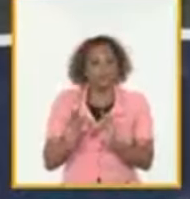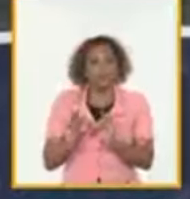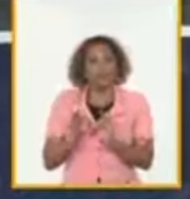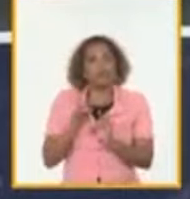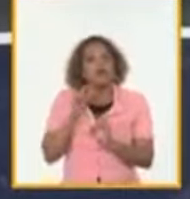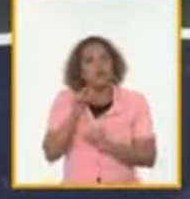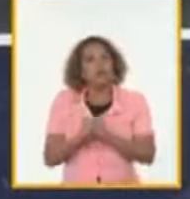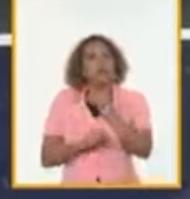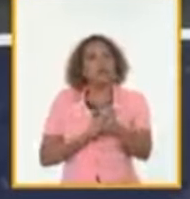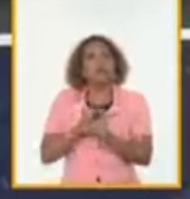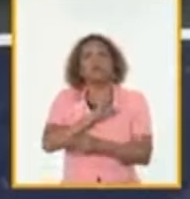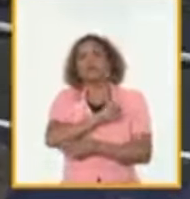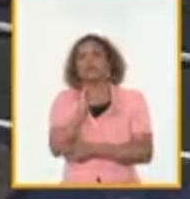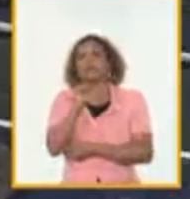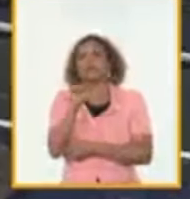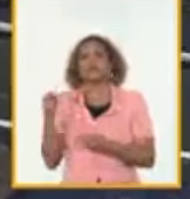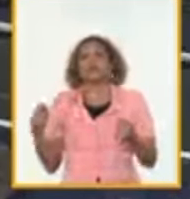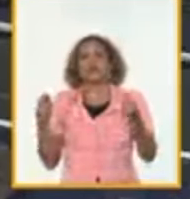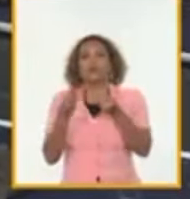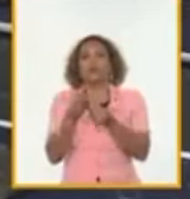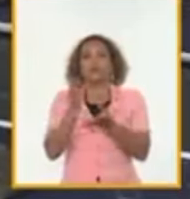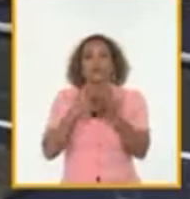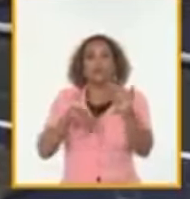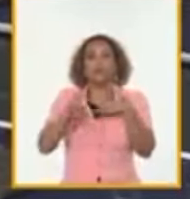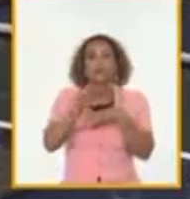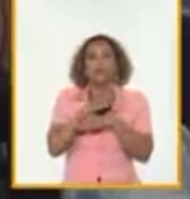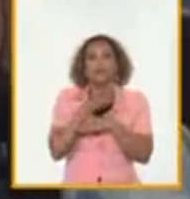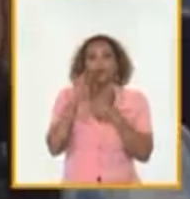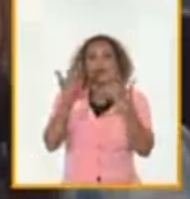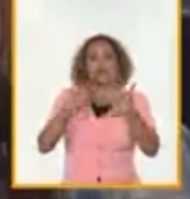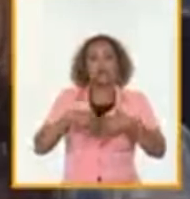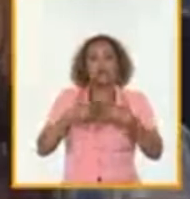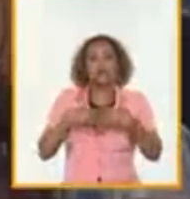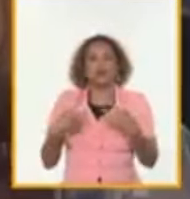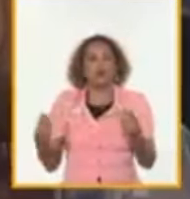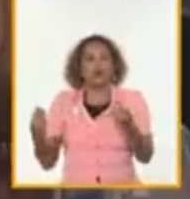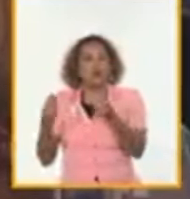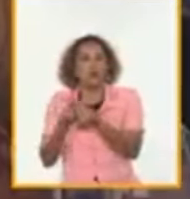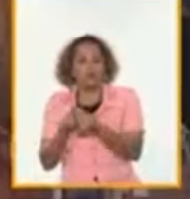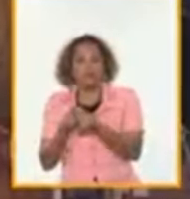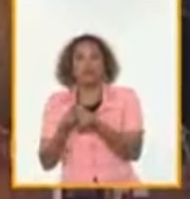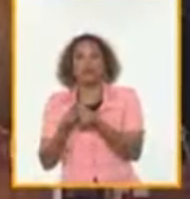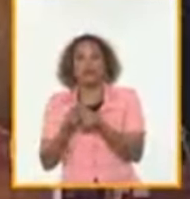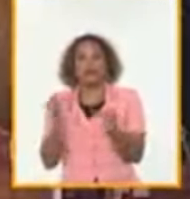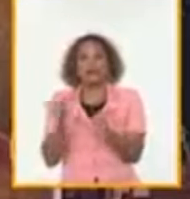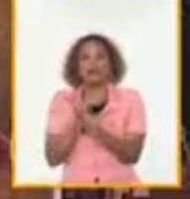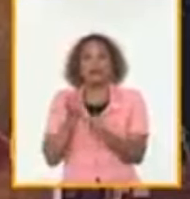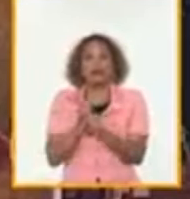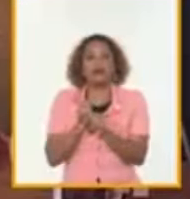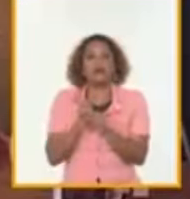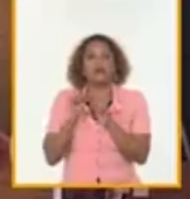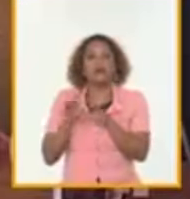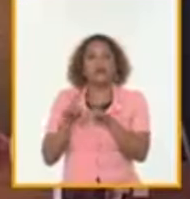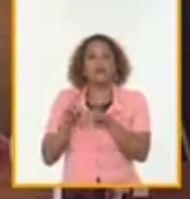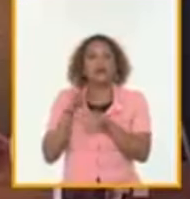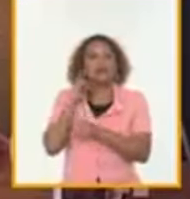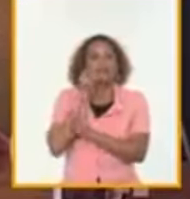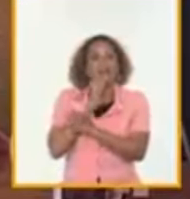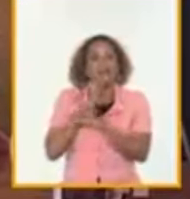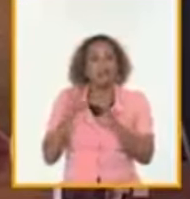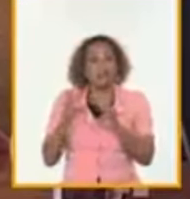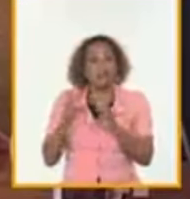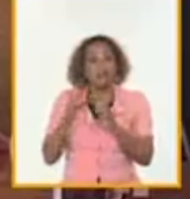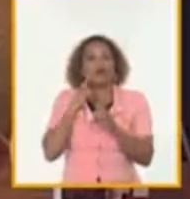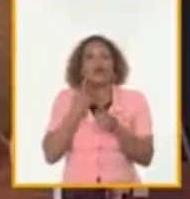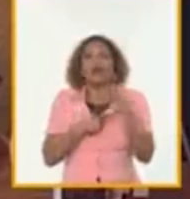logró de Conjunto con el Ministerio de de Industria nosotros tener un parque científico un parque científico